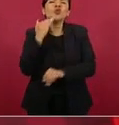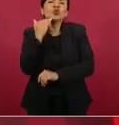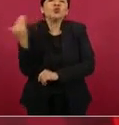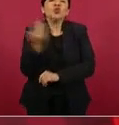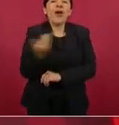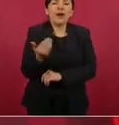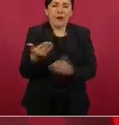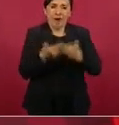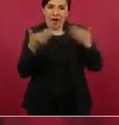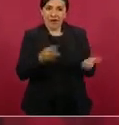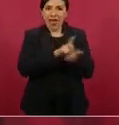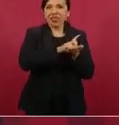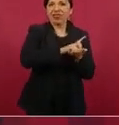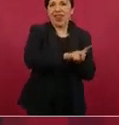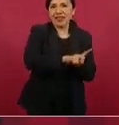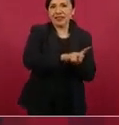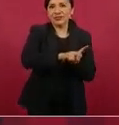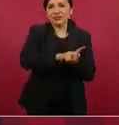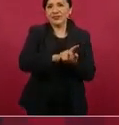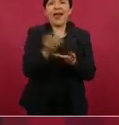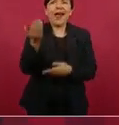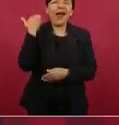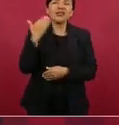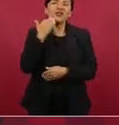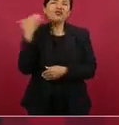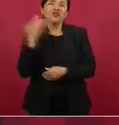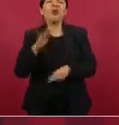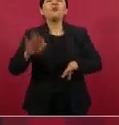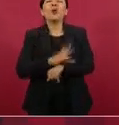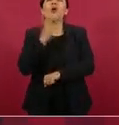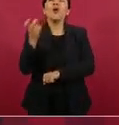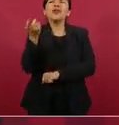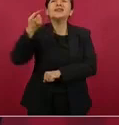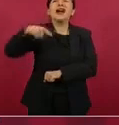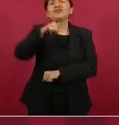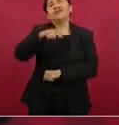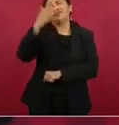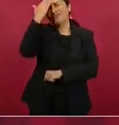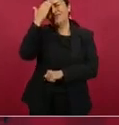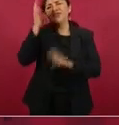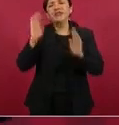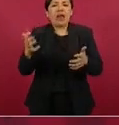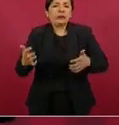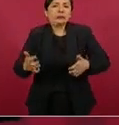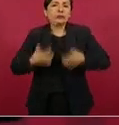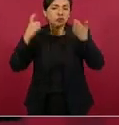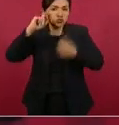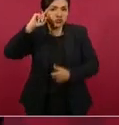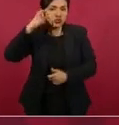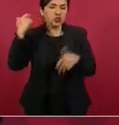Por eso están enojados los conservadores. Estuve viendo,